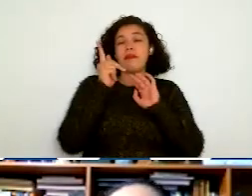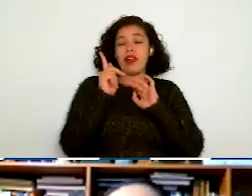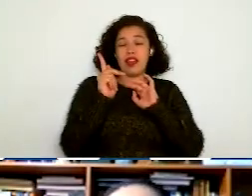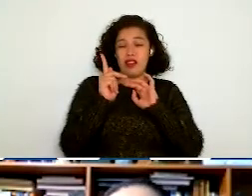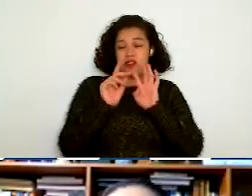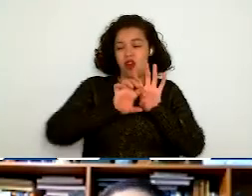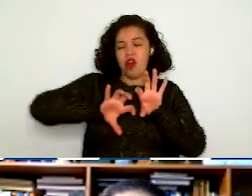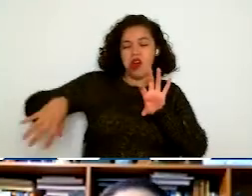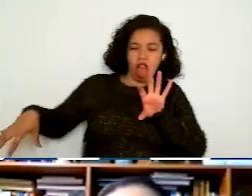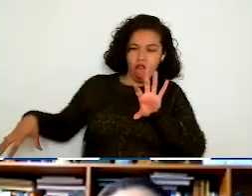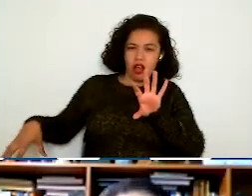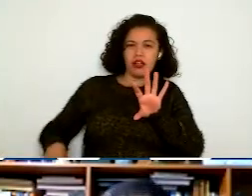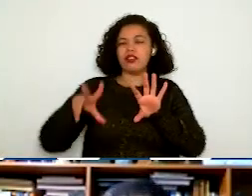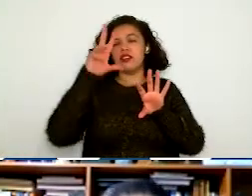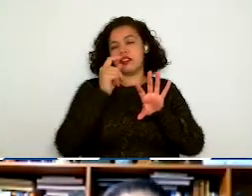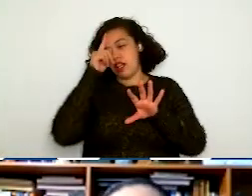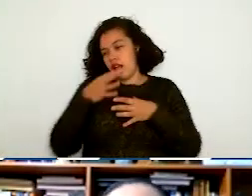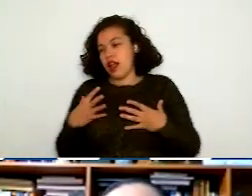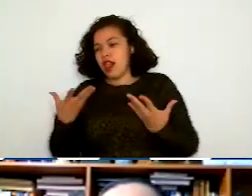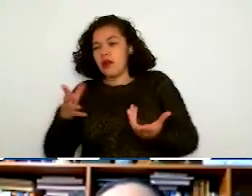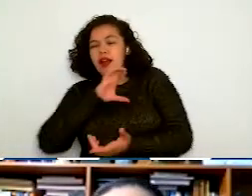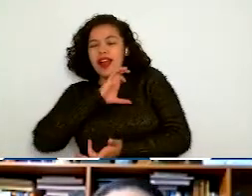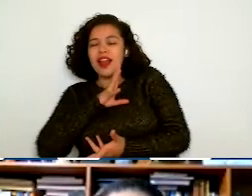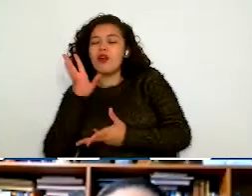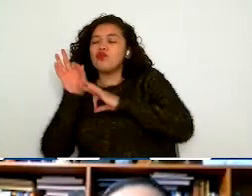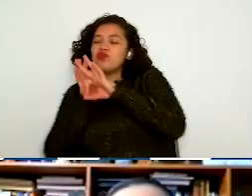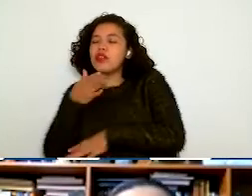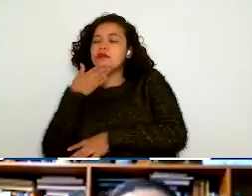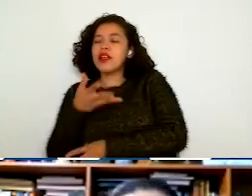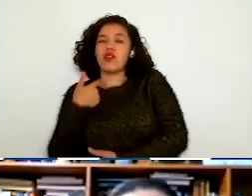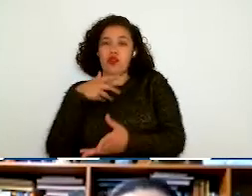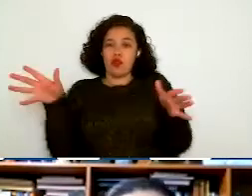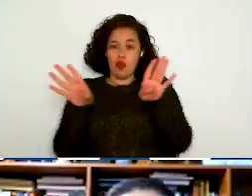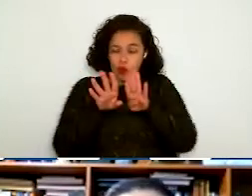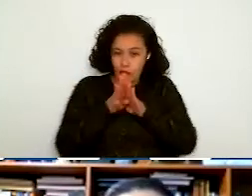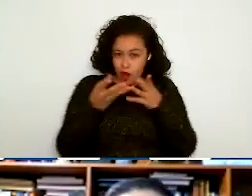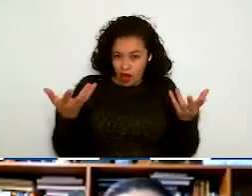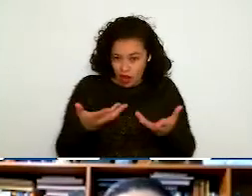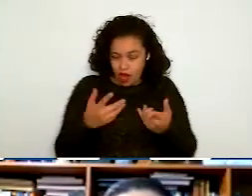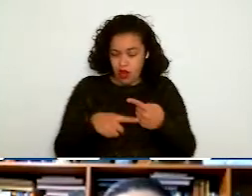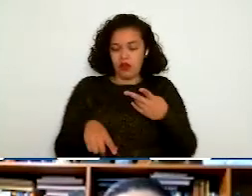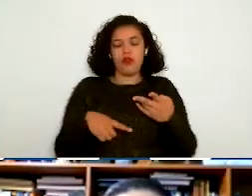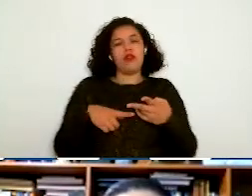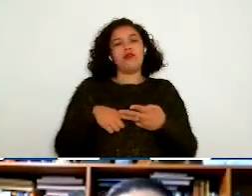que también es importante la calidez. ¿Cómo lo efectúo? ¿Cómo hago